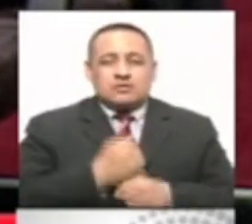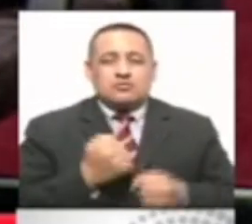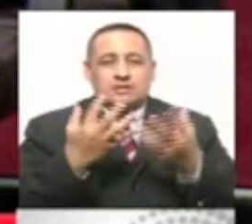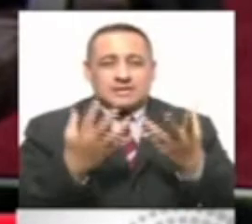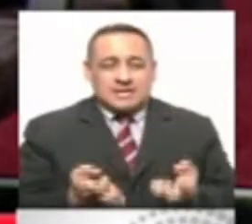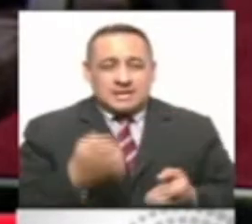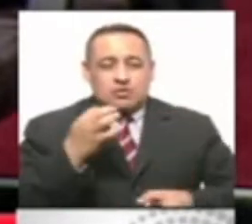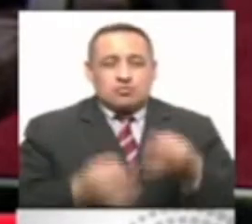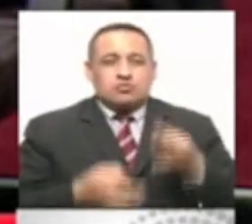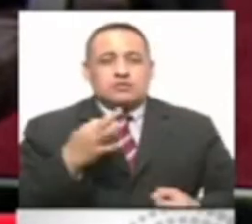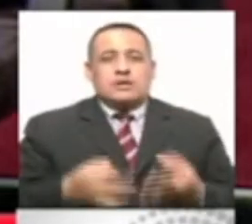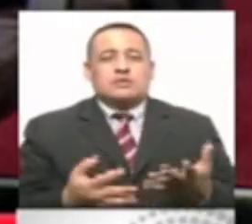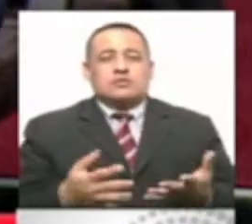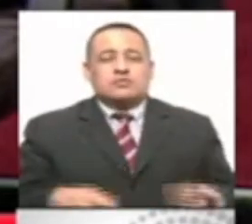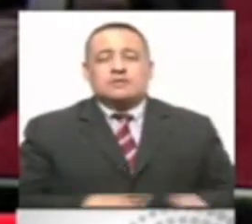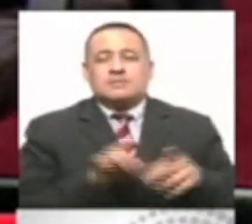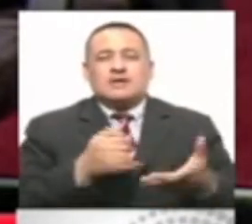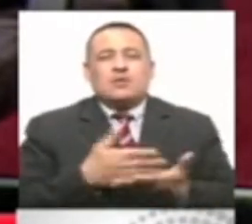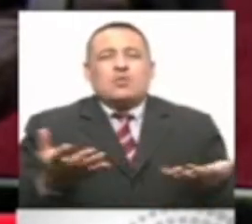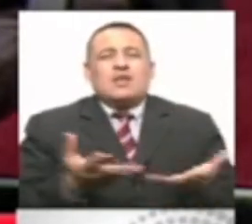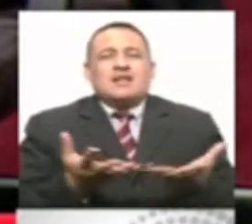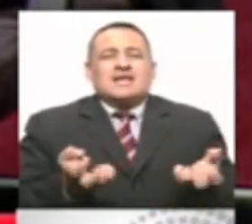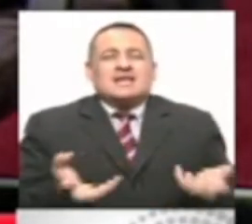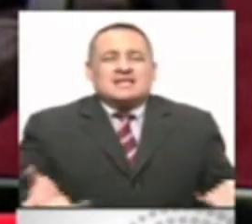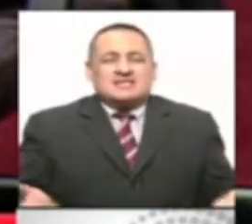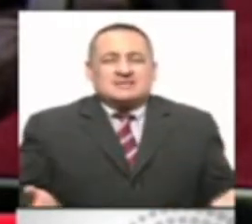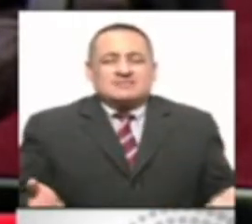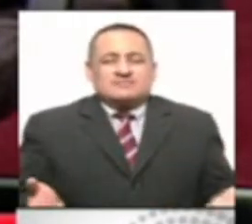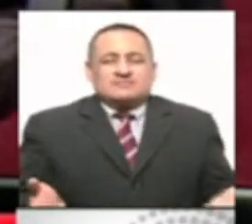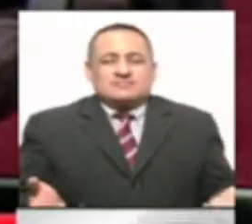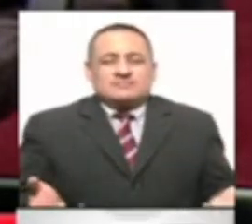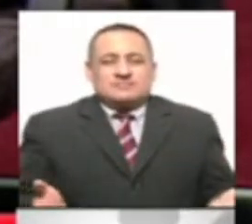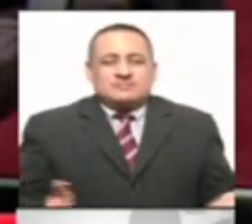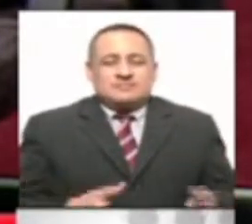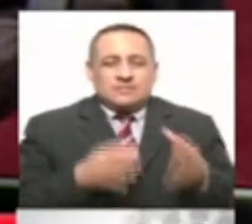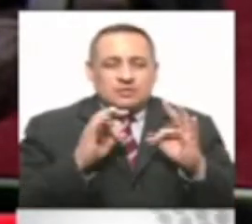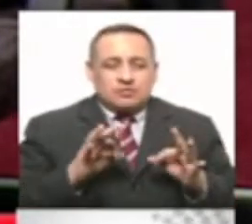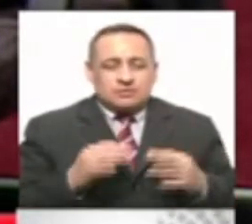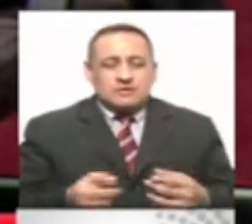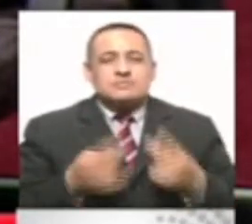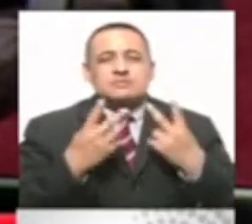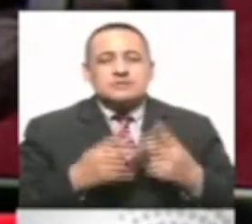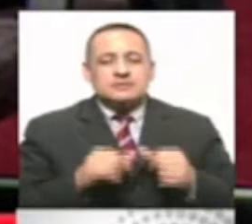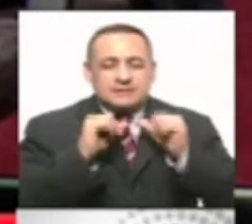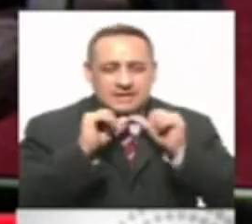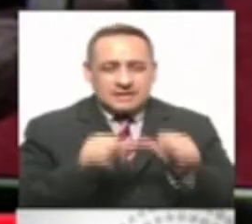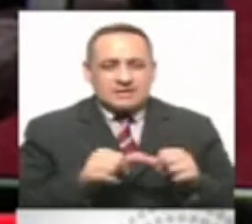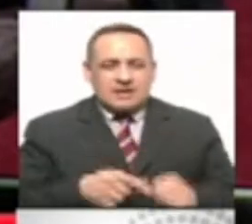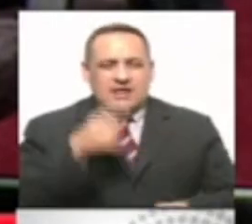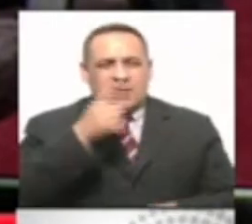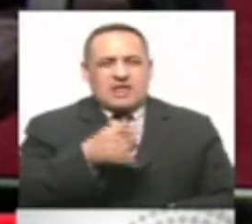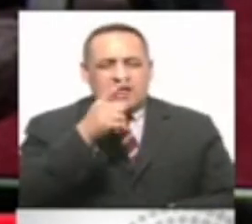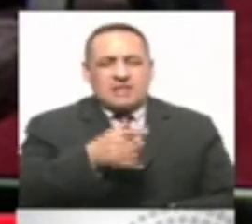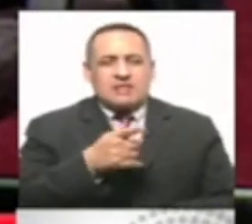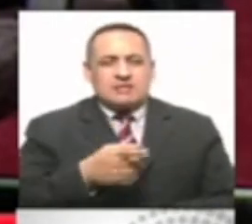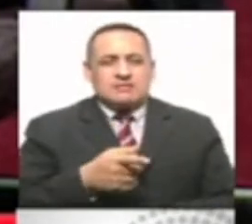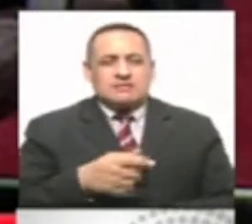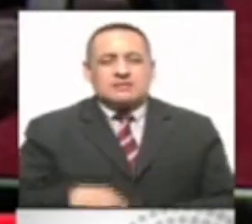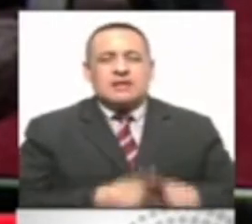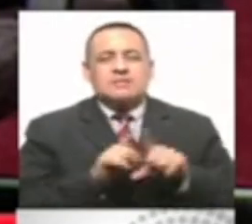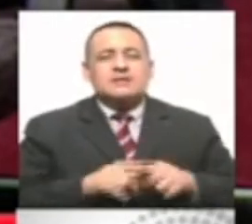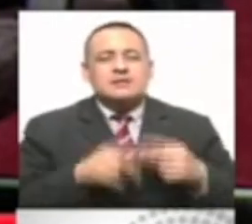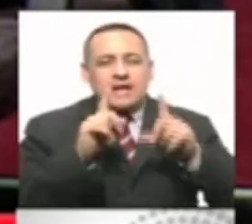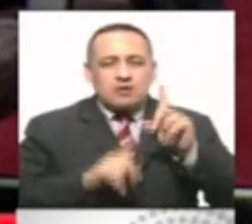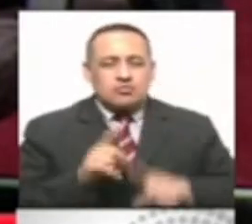juzgarlo, entonces, ¿qué cosa están pretendiendo? Justamente seguir recriminando a